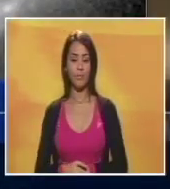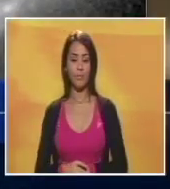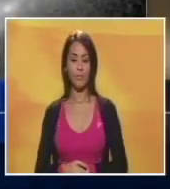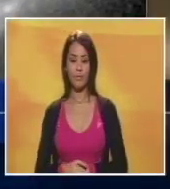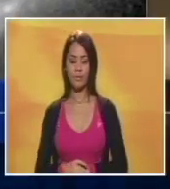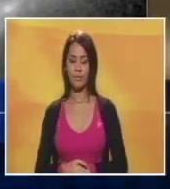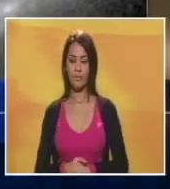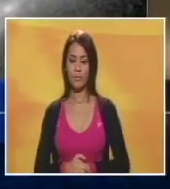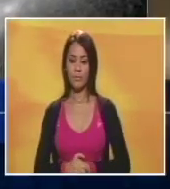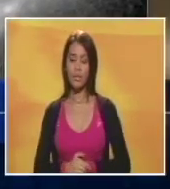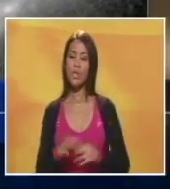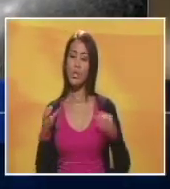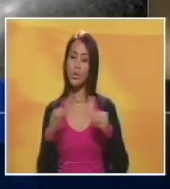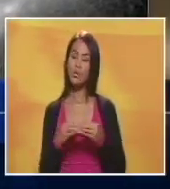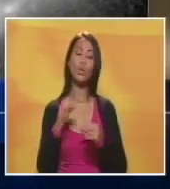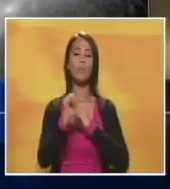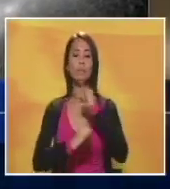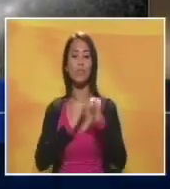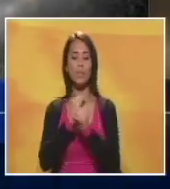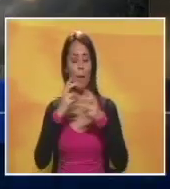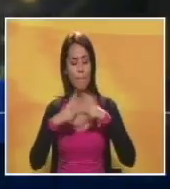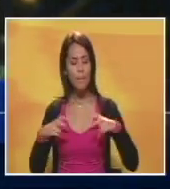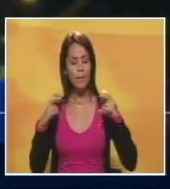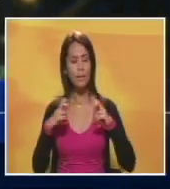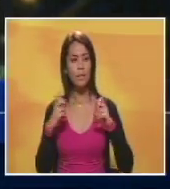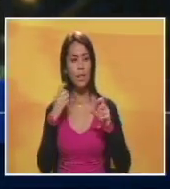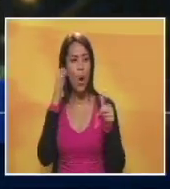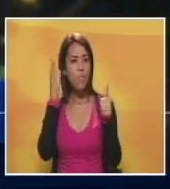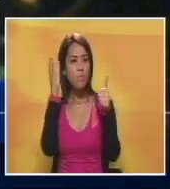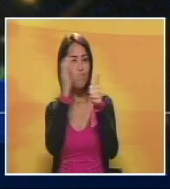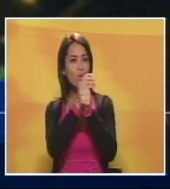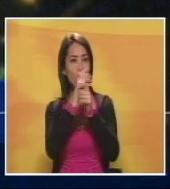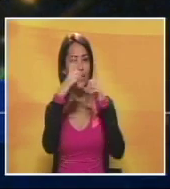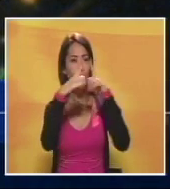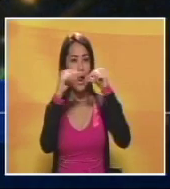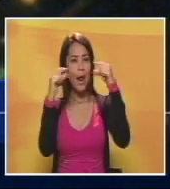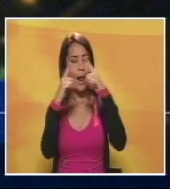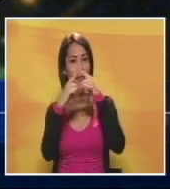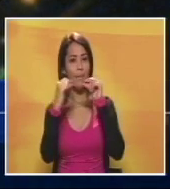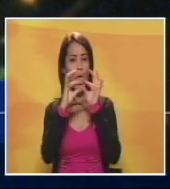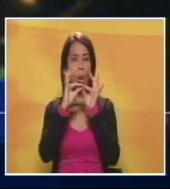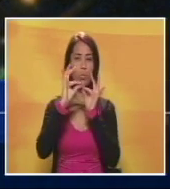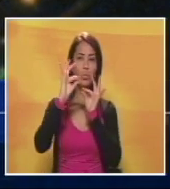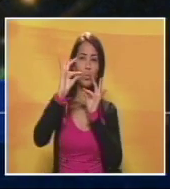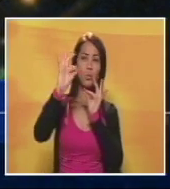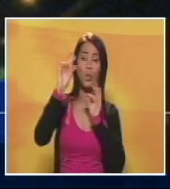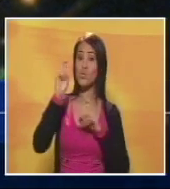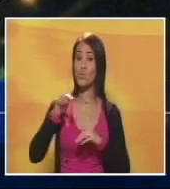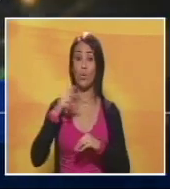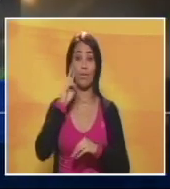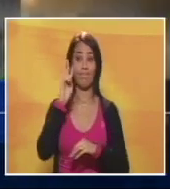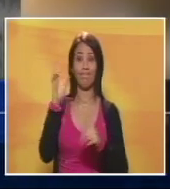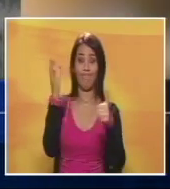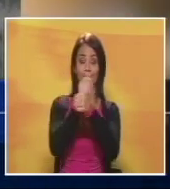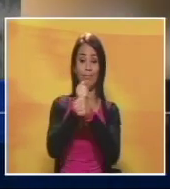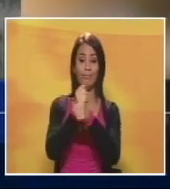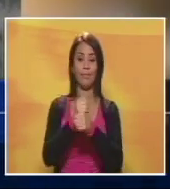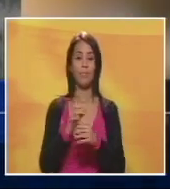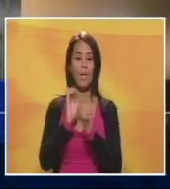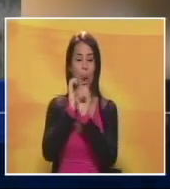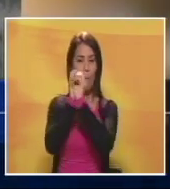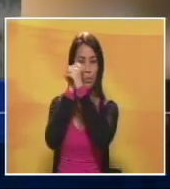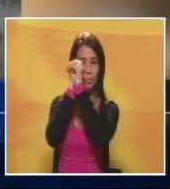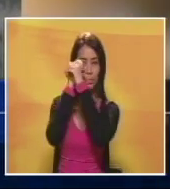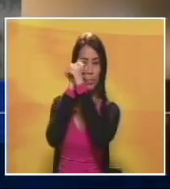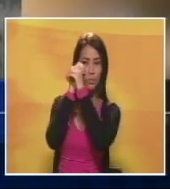Y un equipo internacional de investigadores detectó la estrella más lejana jamás observada. El telescopio espacial